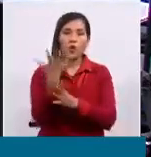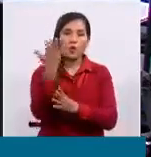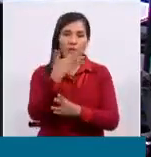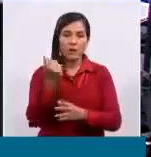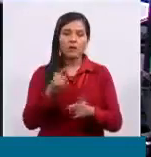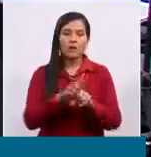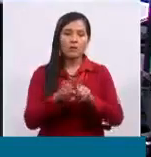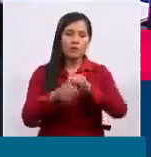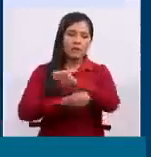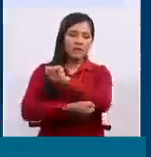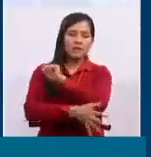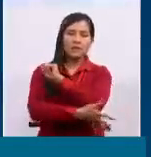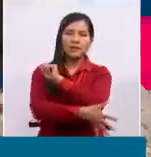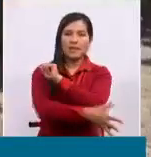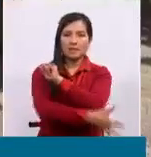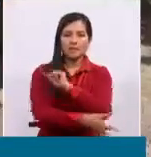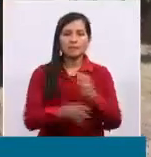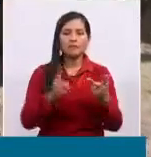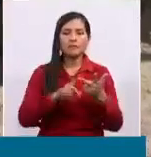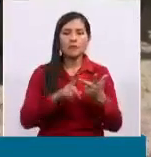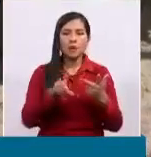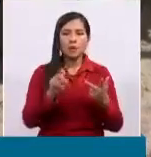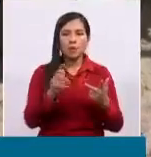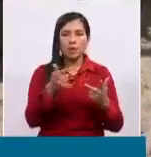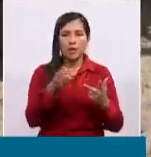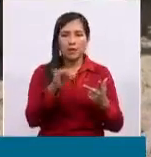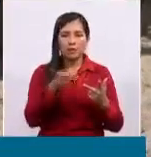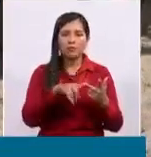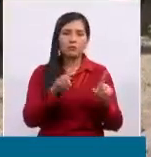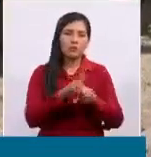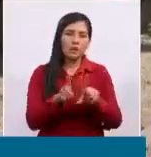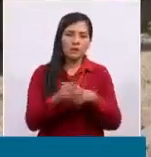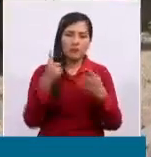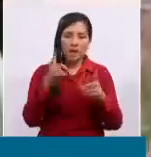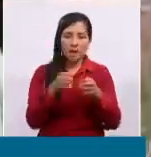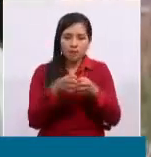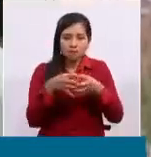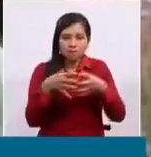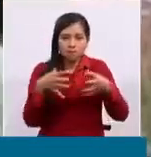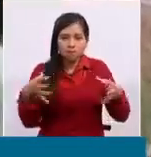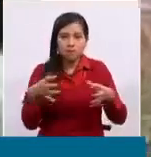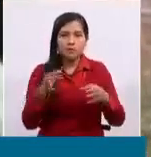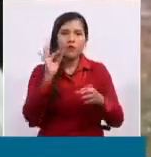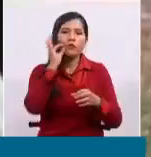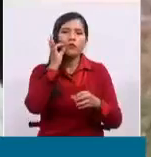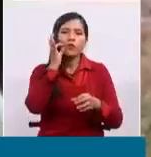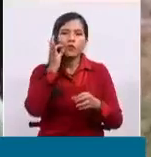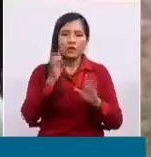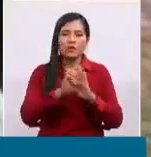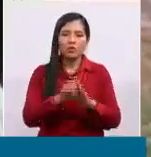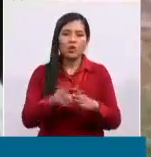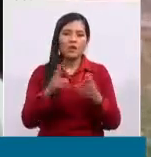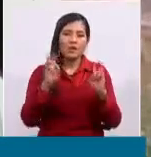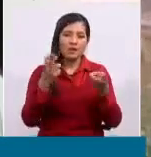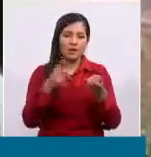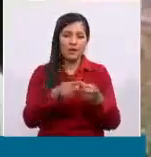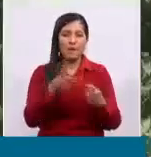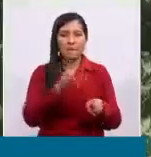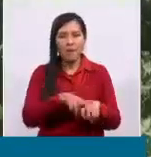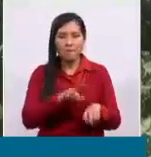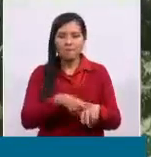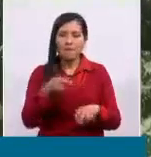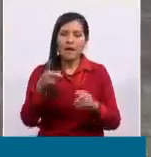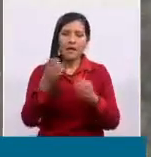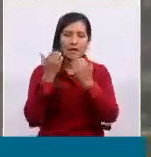de las raíces. Y el potasio nos sirve para el llenado de órganos de almacenamiento, como ser los frutos,